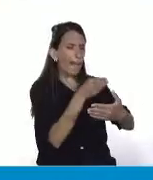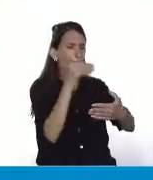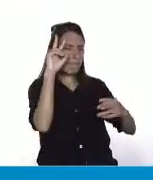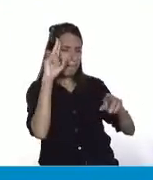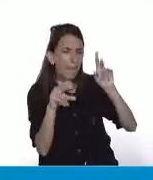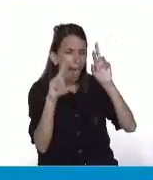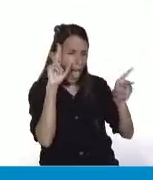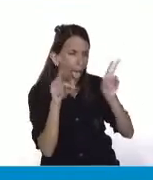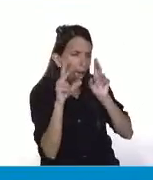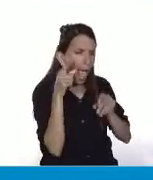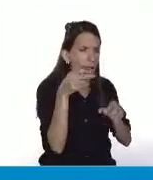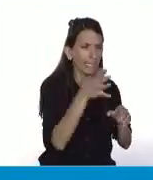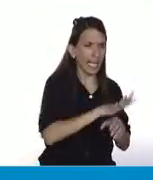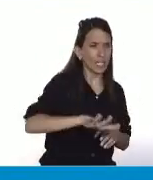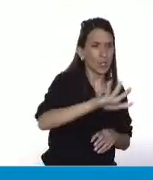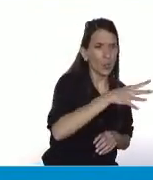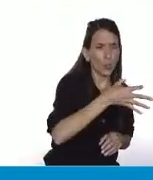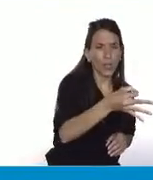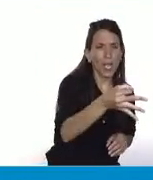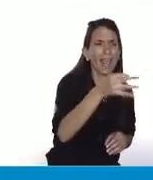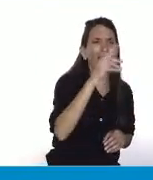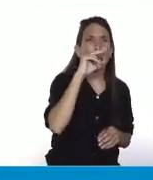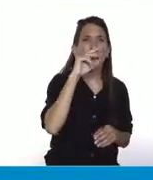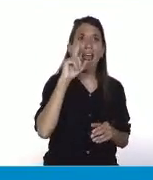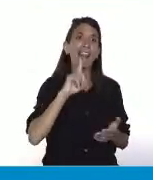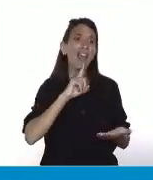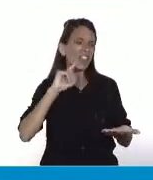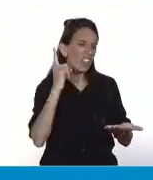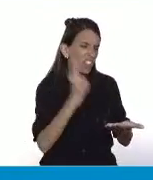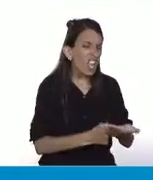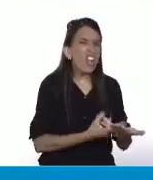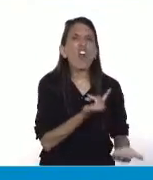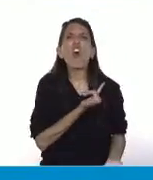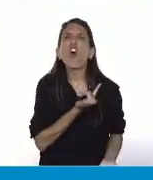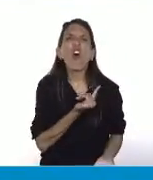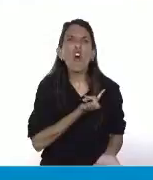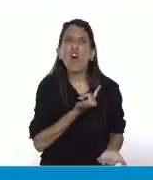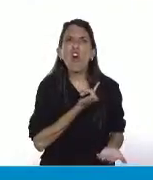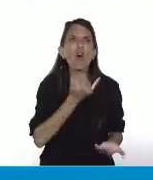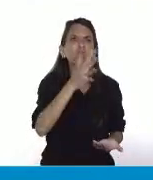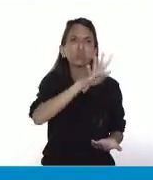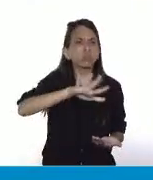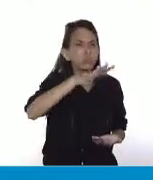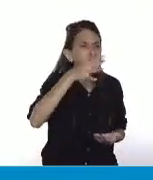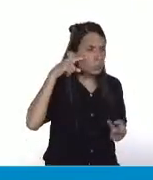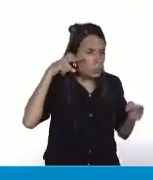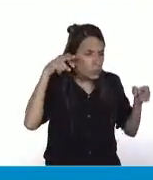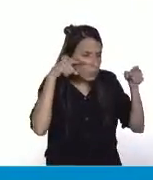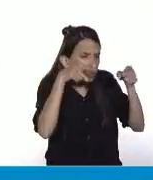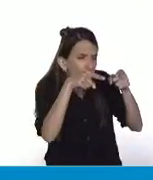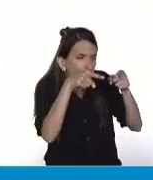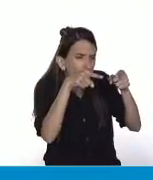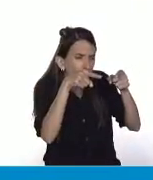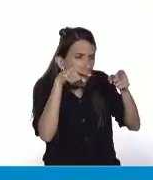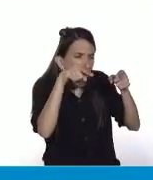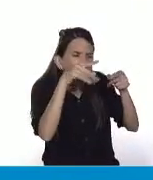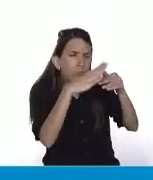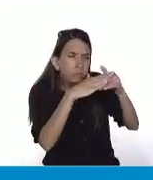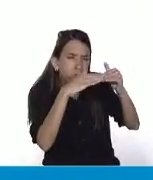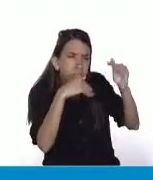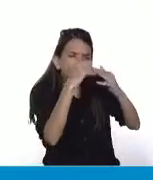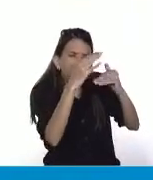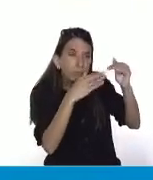partir de eso y de la decisión de dónde ubicarla, se funda la ciudad. Dentro de poco se van a